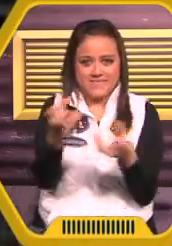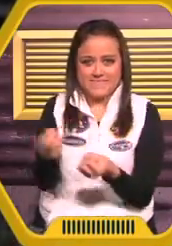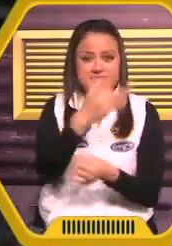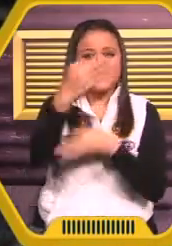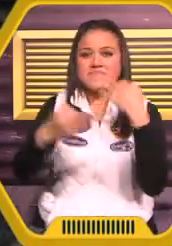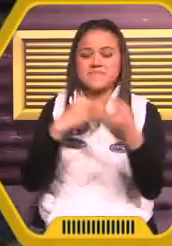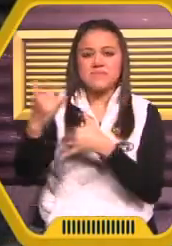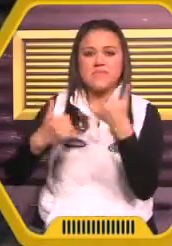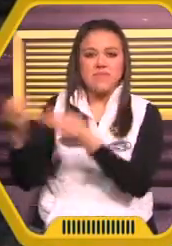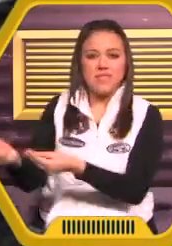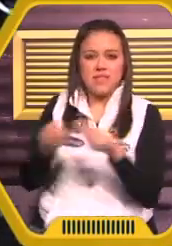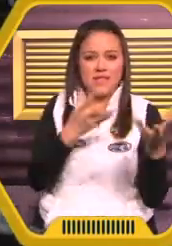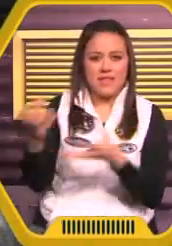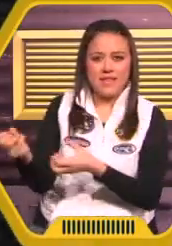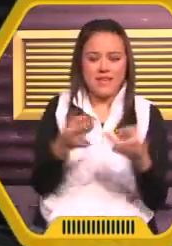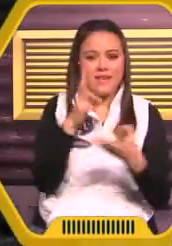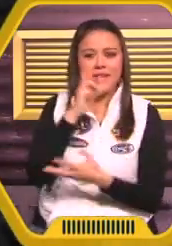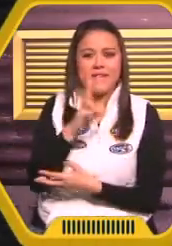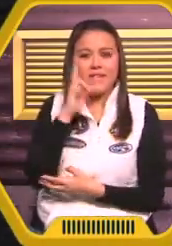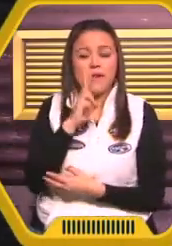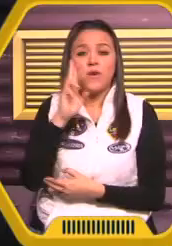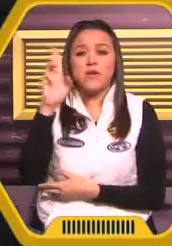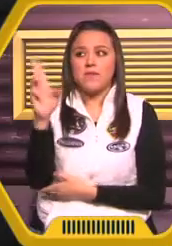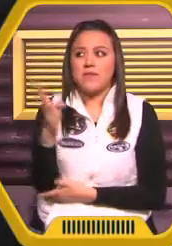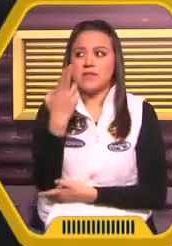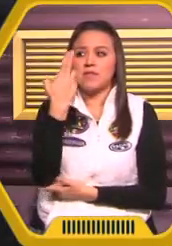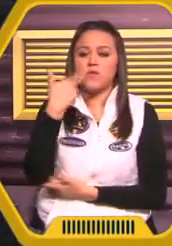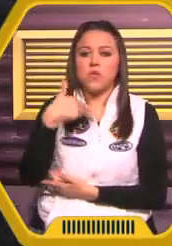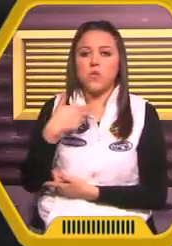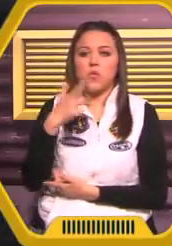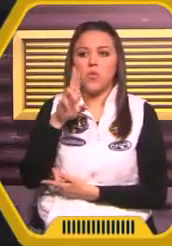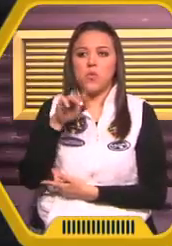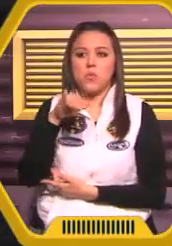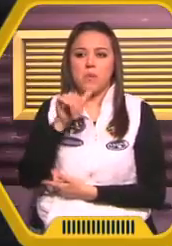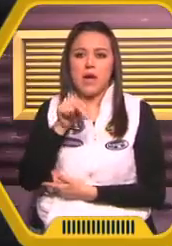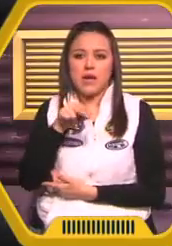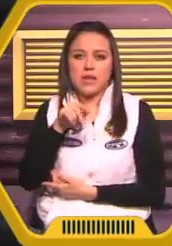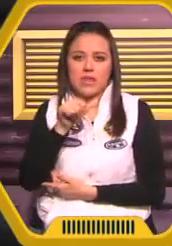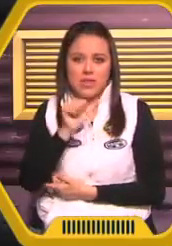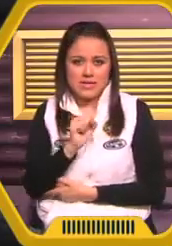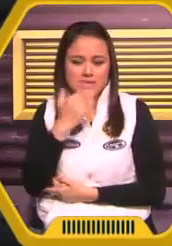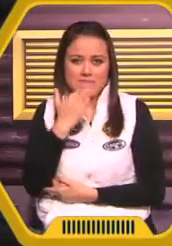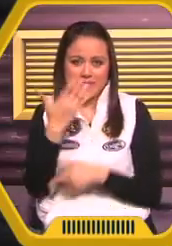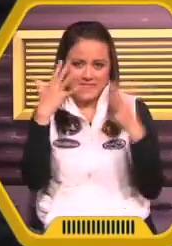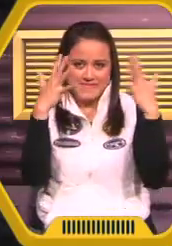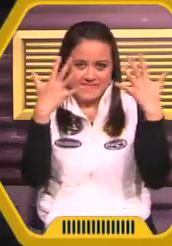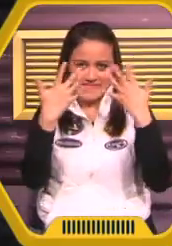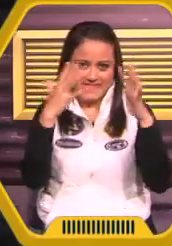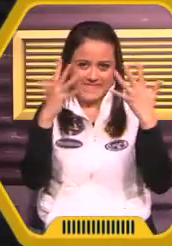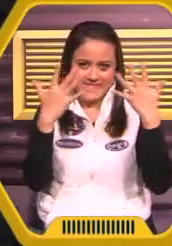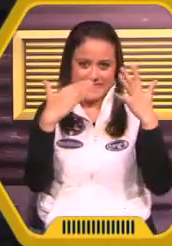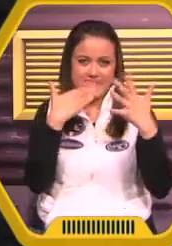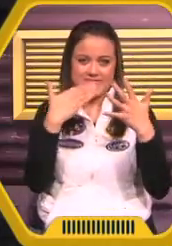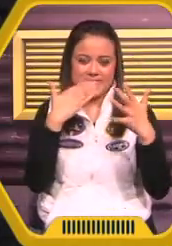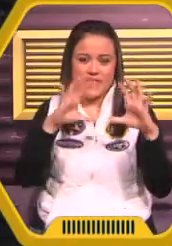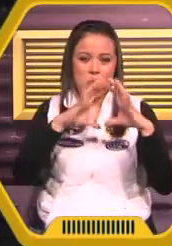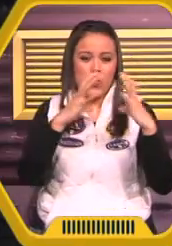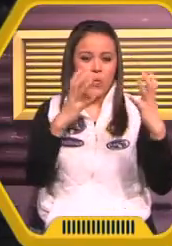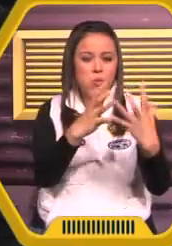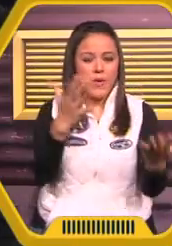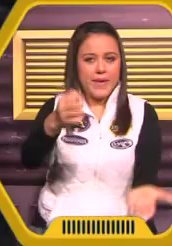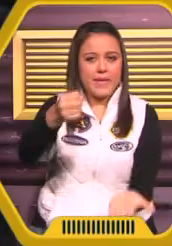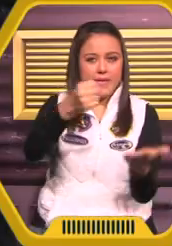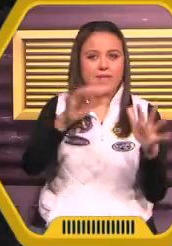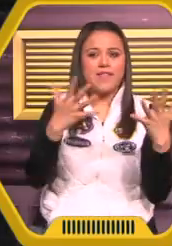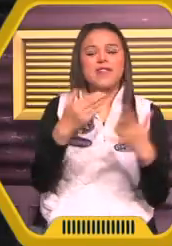los juguetes que están trayendo por parte de Universidad Humanitas. El aplauso para ellos, el aplauso, bravo, bravo.